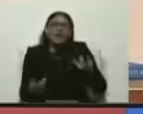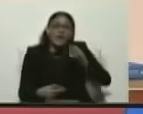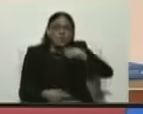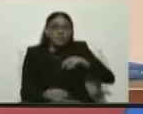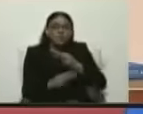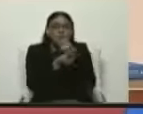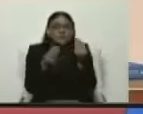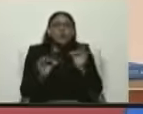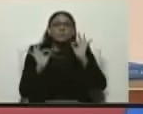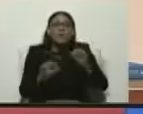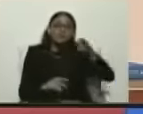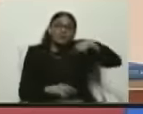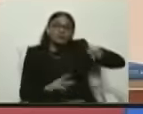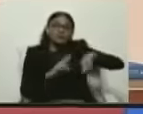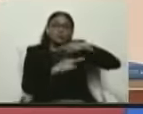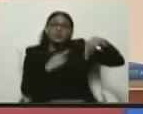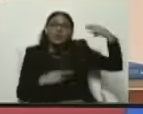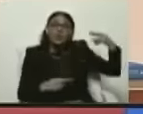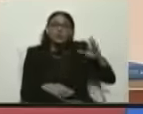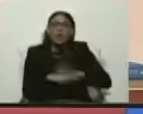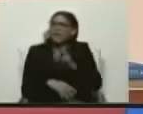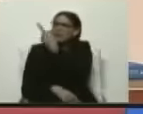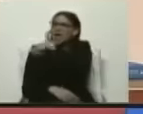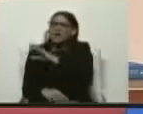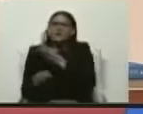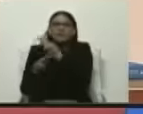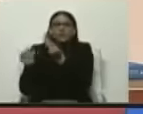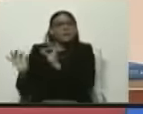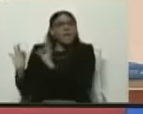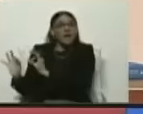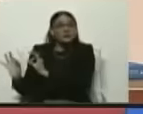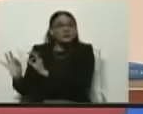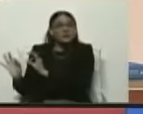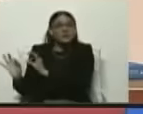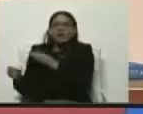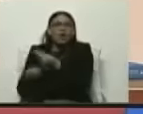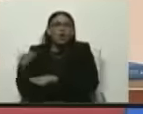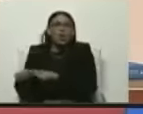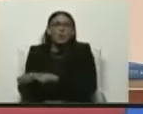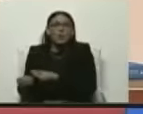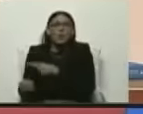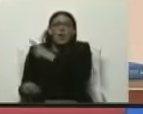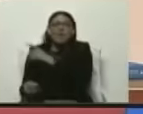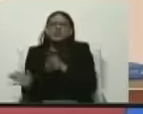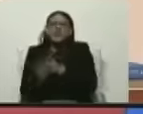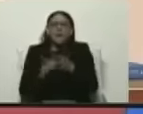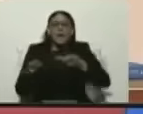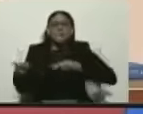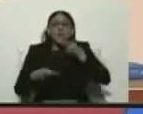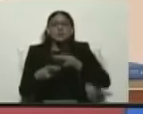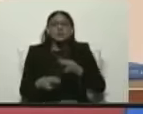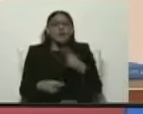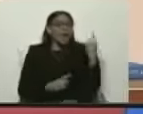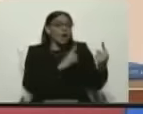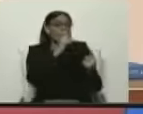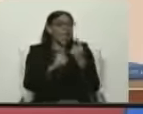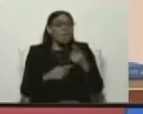caracteriza a la revolución bolivariana. Porque para ellos, ustedes saben, que una política es que cada quien resuelva, pues.